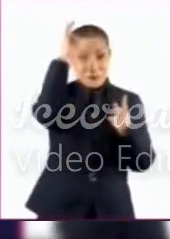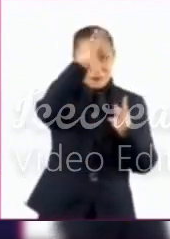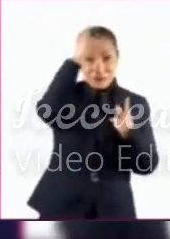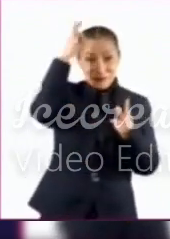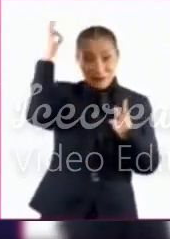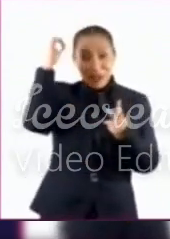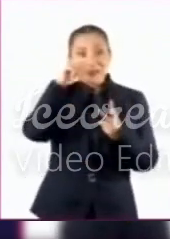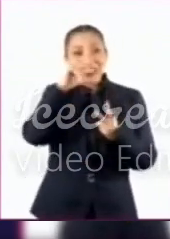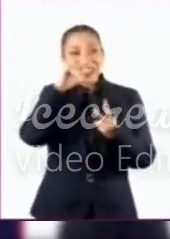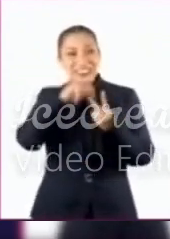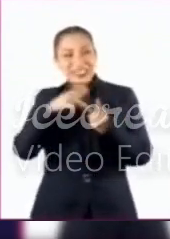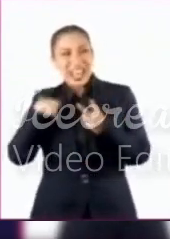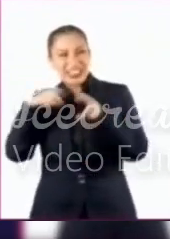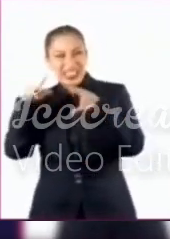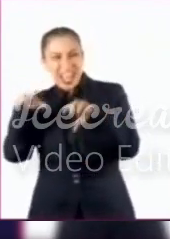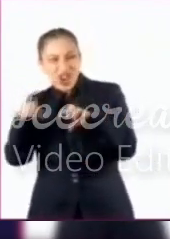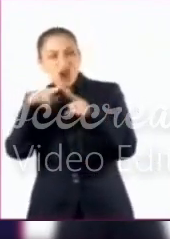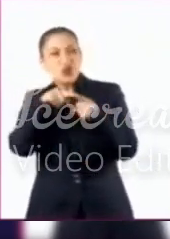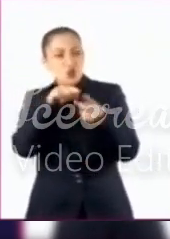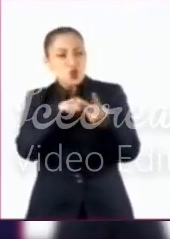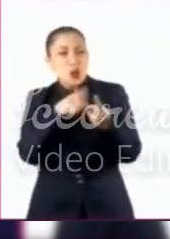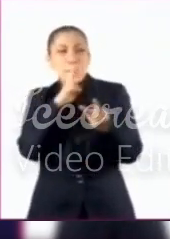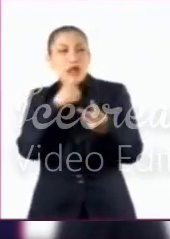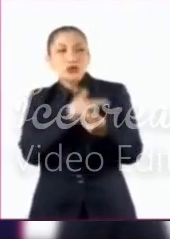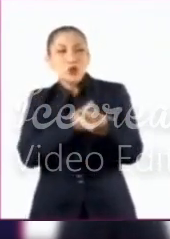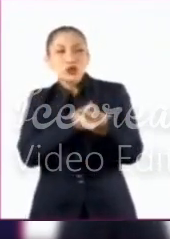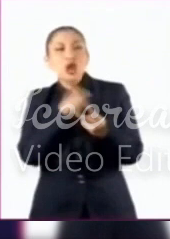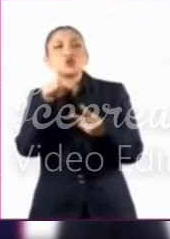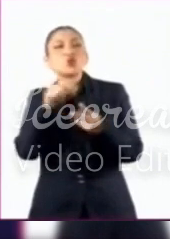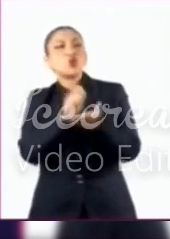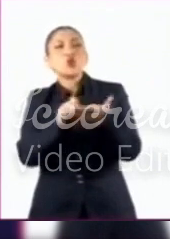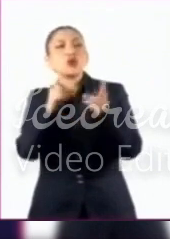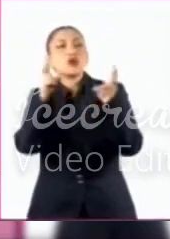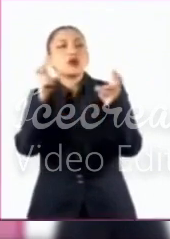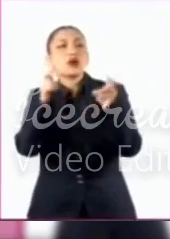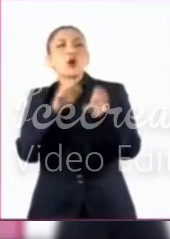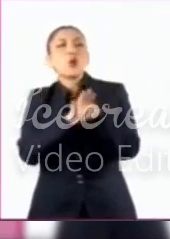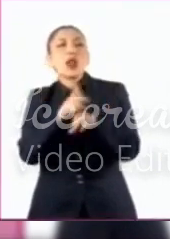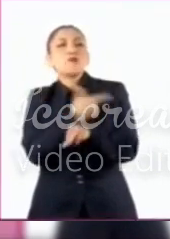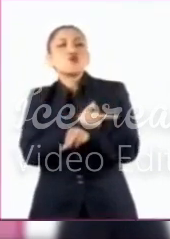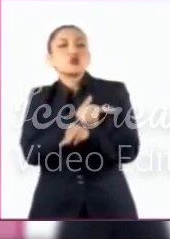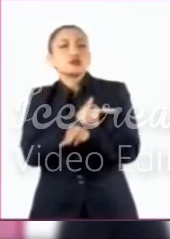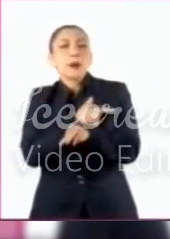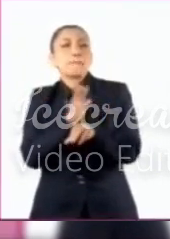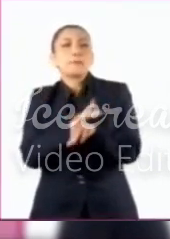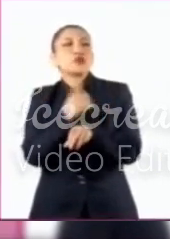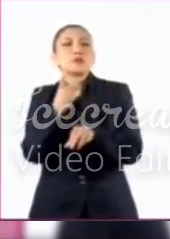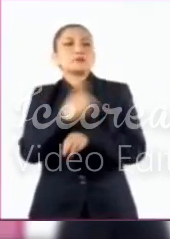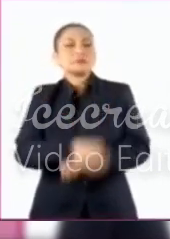narración? ¿De qué subgénero escribirían un cuento en la actualidad y por qué?